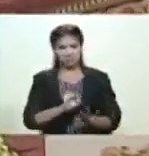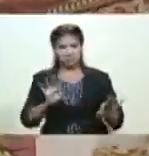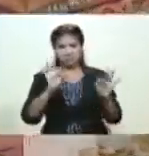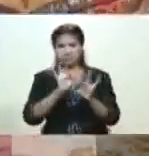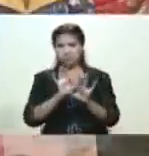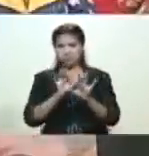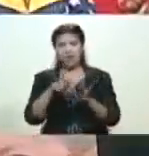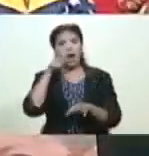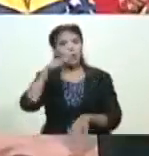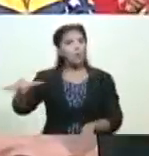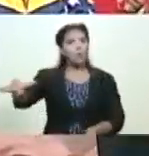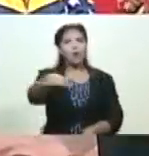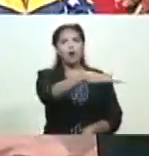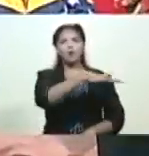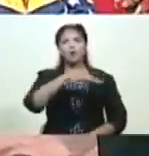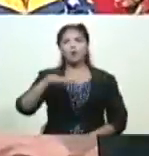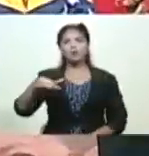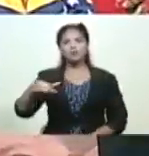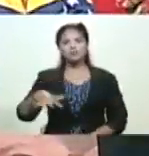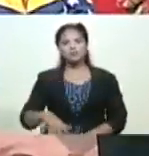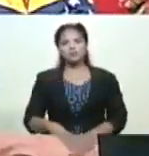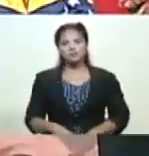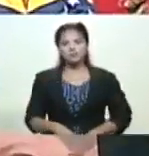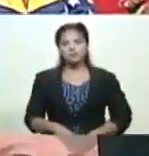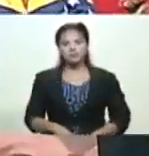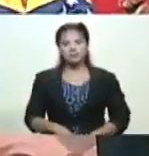a nuestro pueblo?